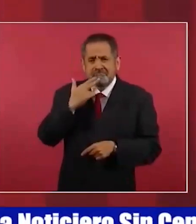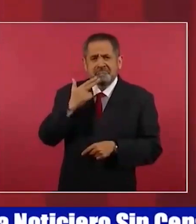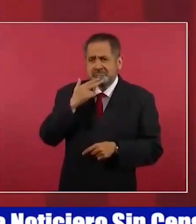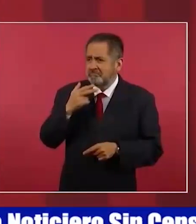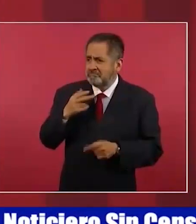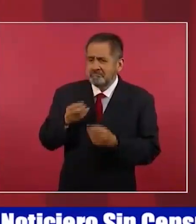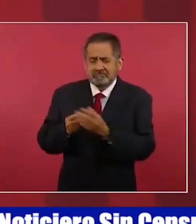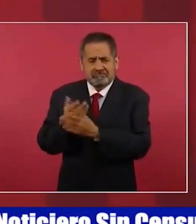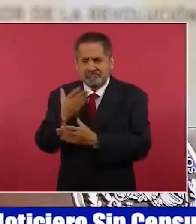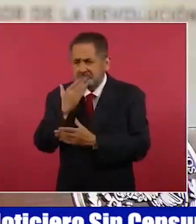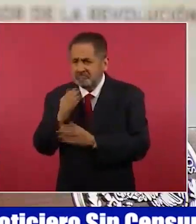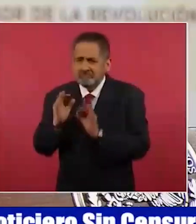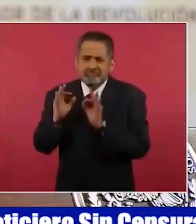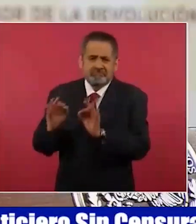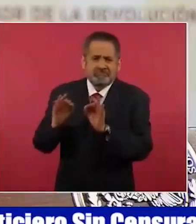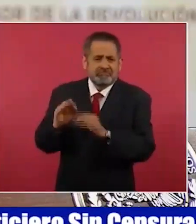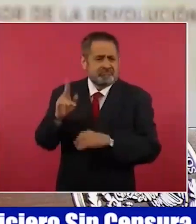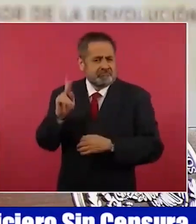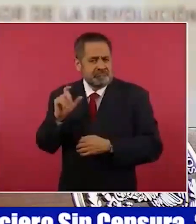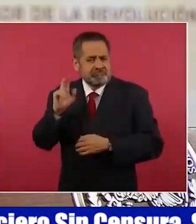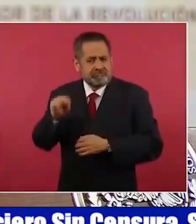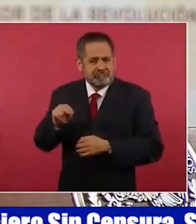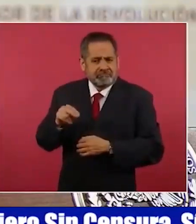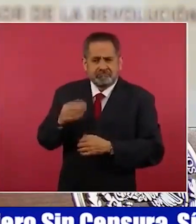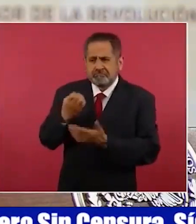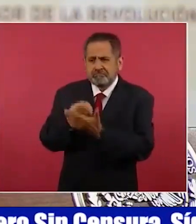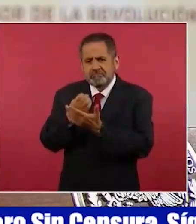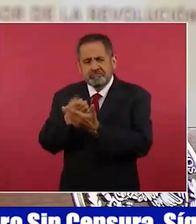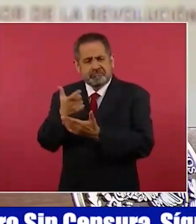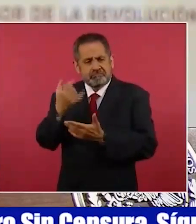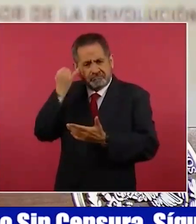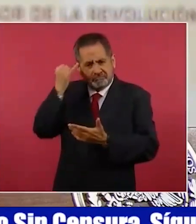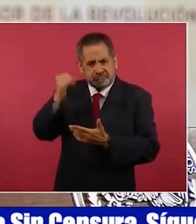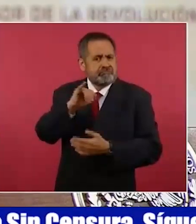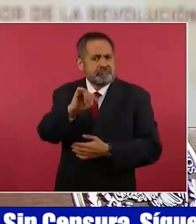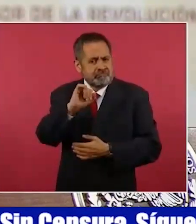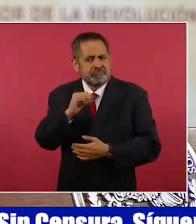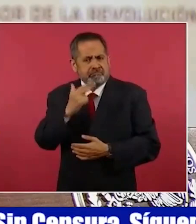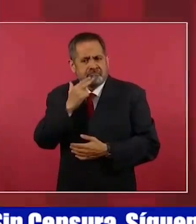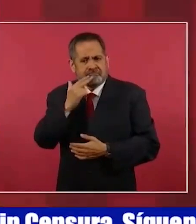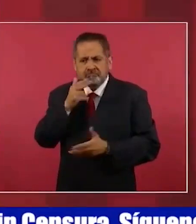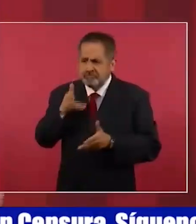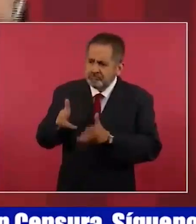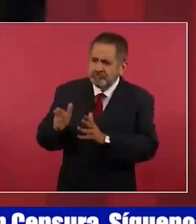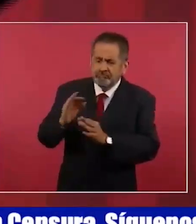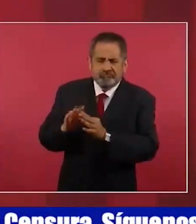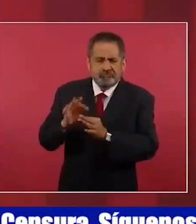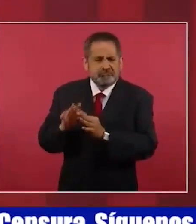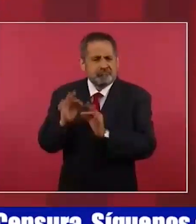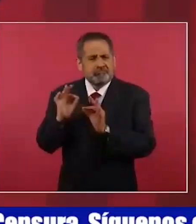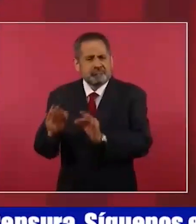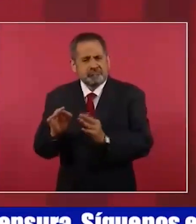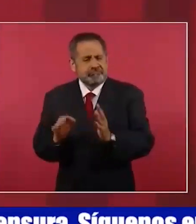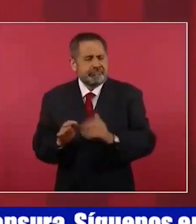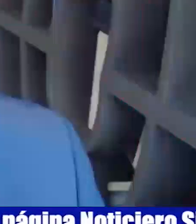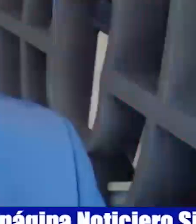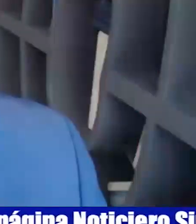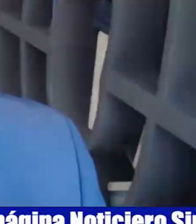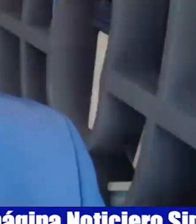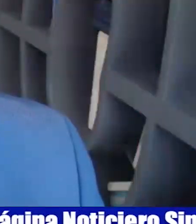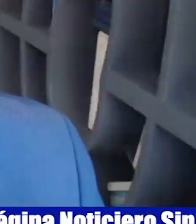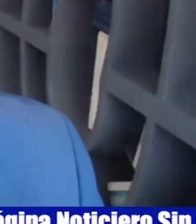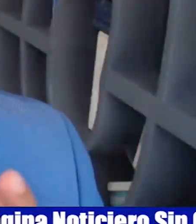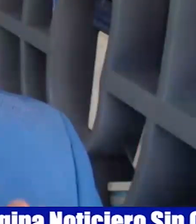llamados también intelectuales, salían en la televisión y formaban el criterio de la gran familia mexicana, esa familia